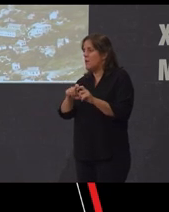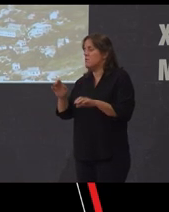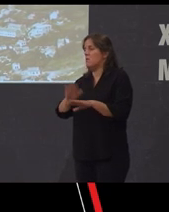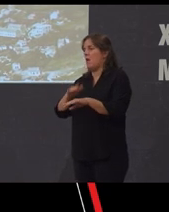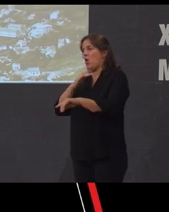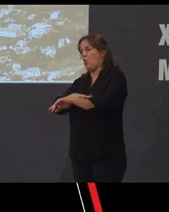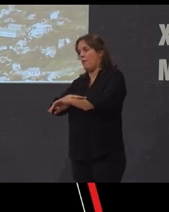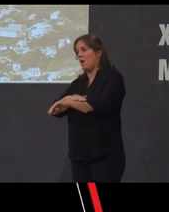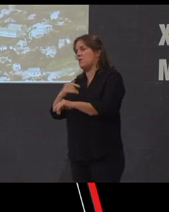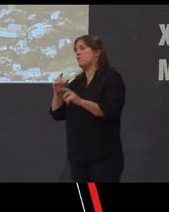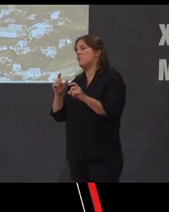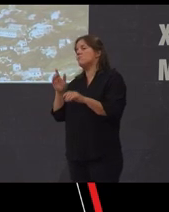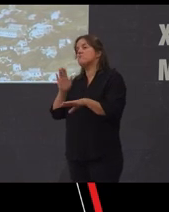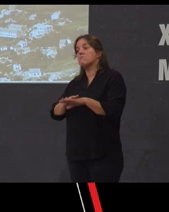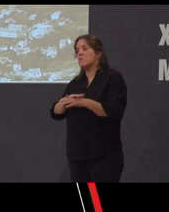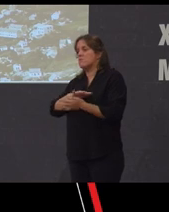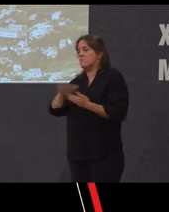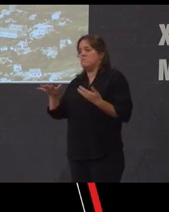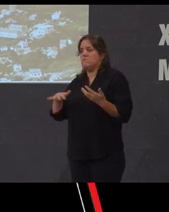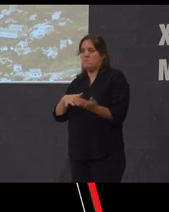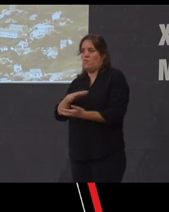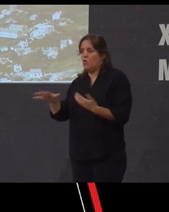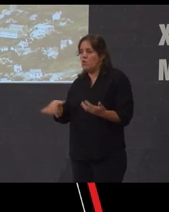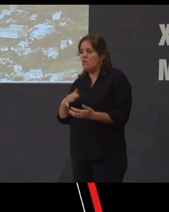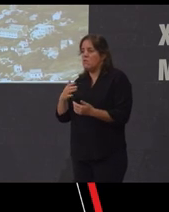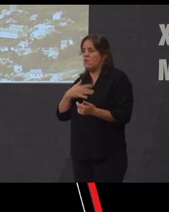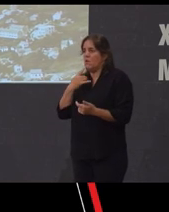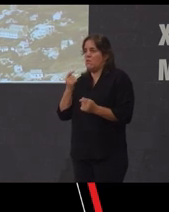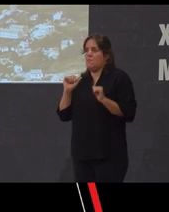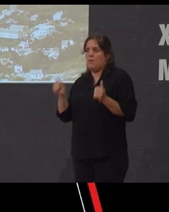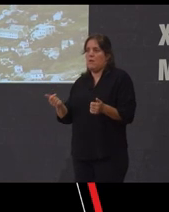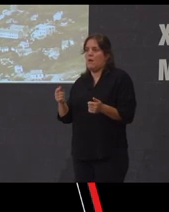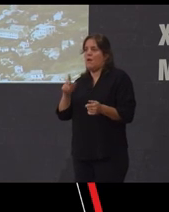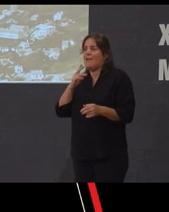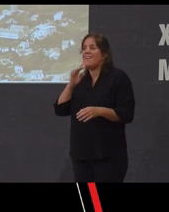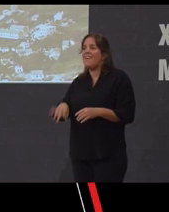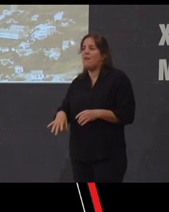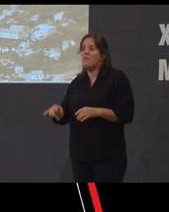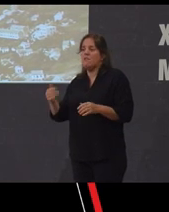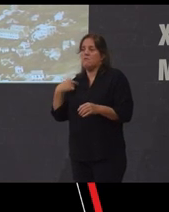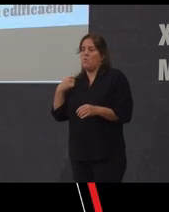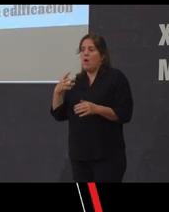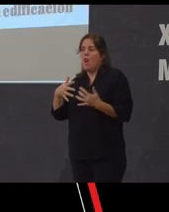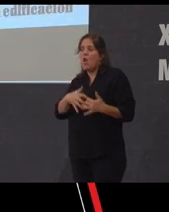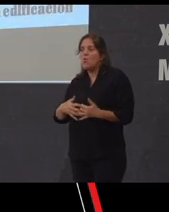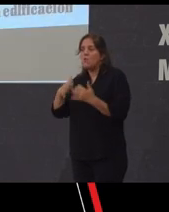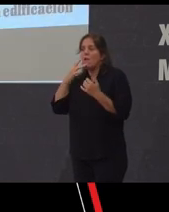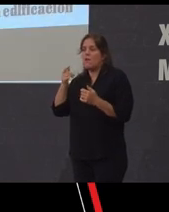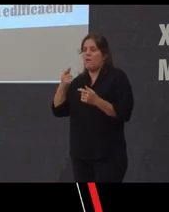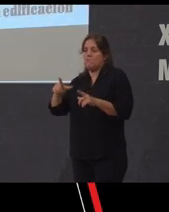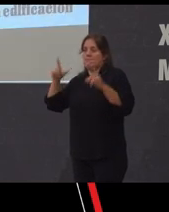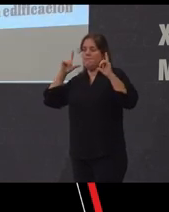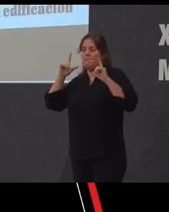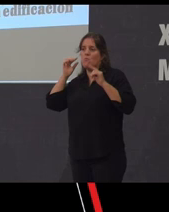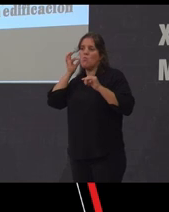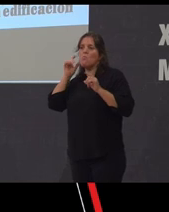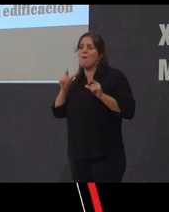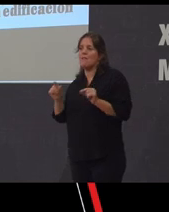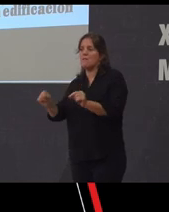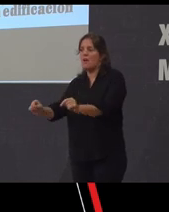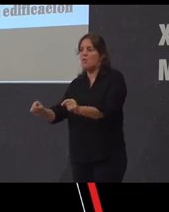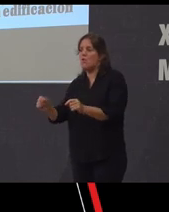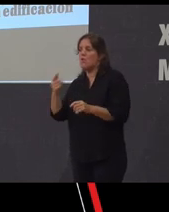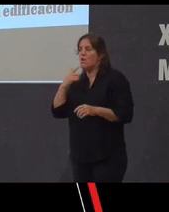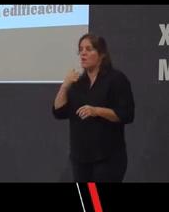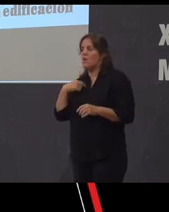goberno, o follón estaba protagonizado por as mariscadoras. Siempre en femenino. Tiráronse